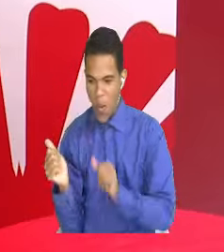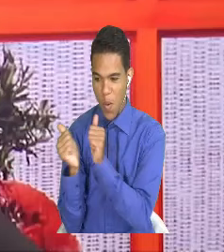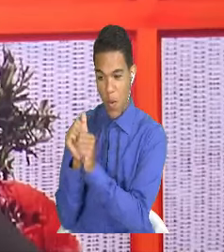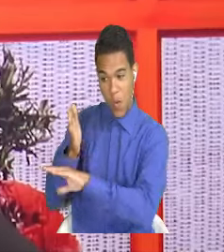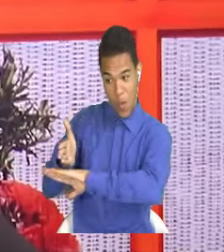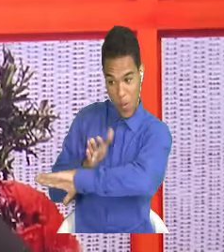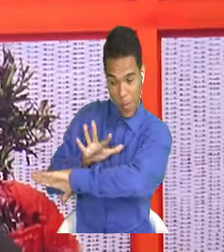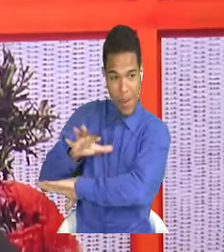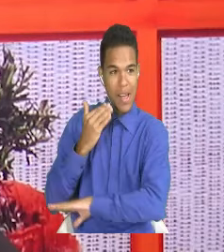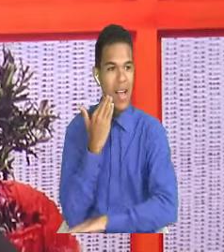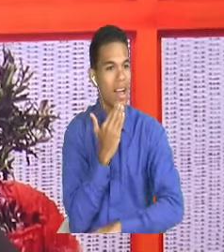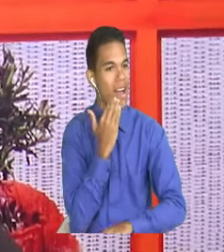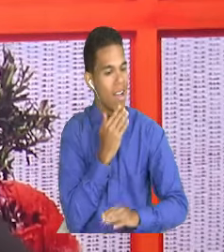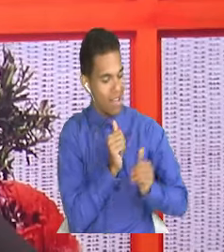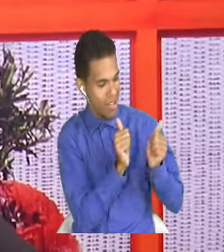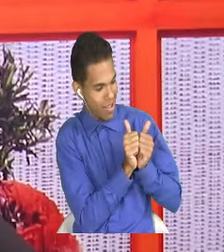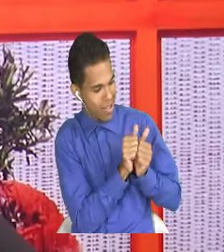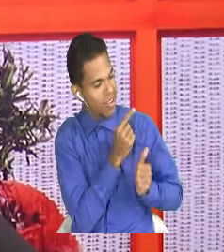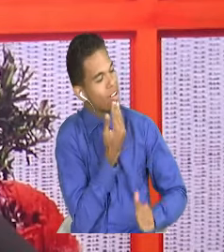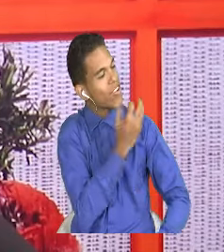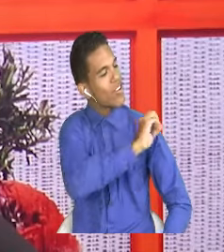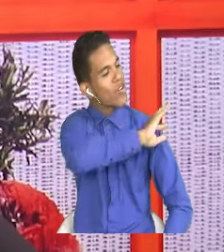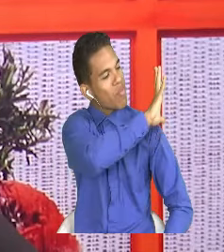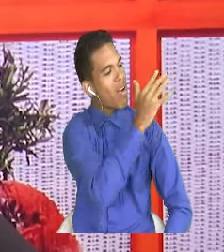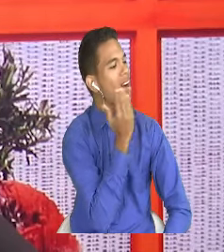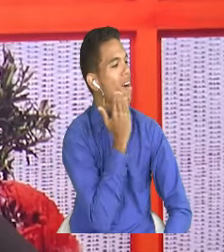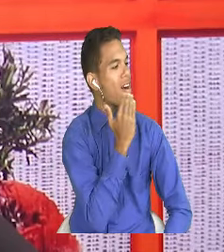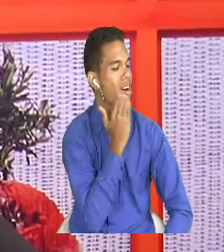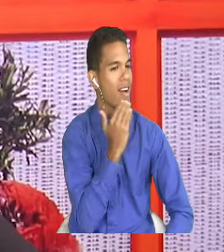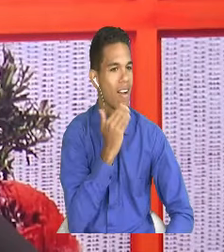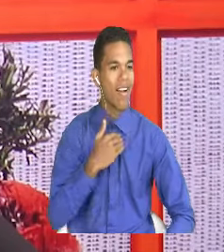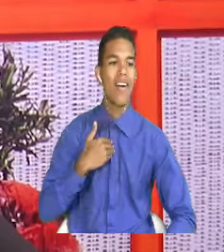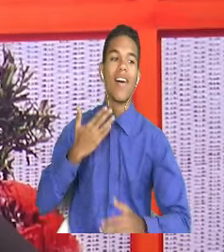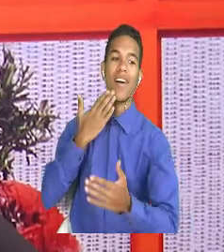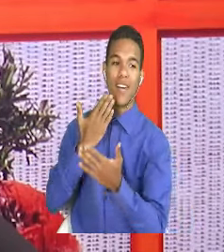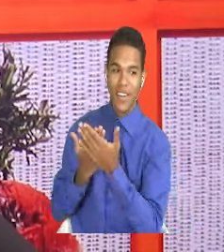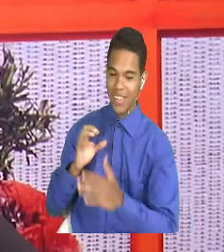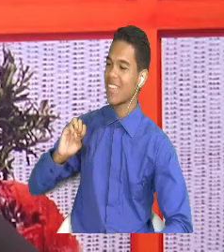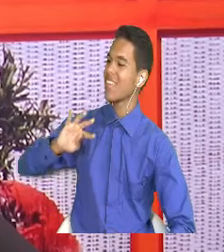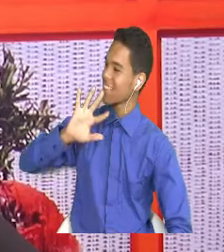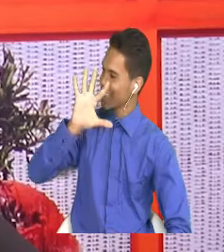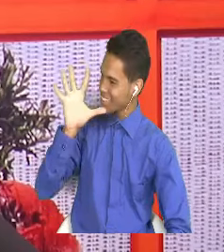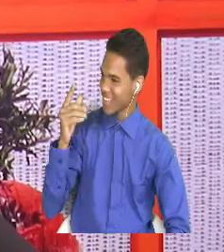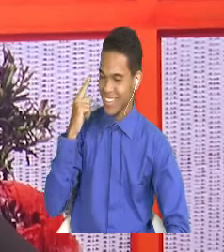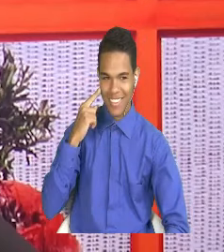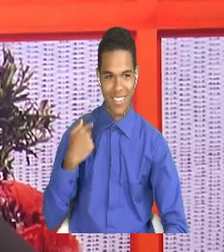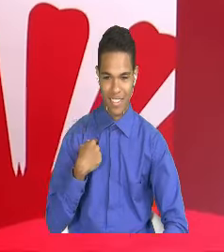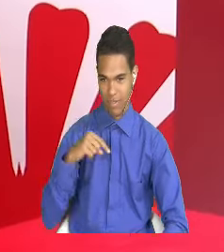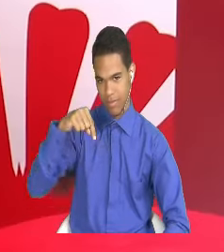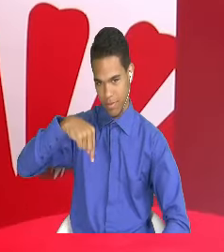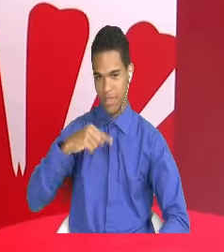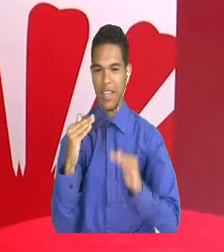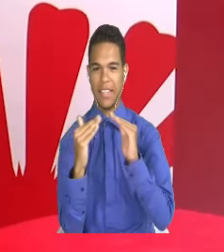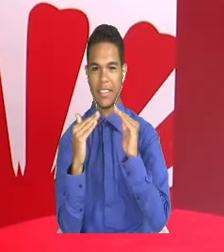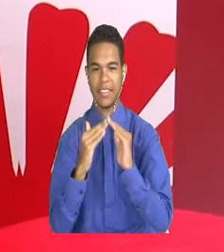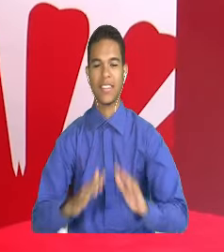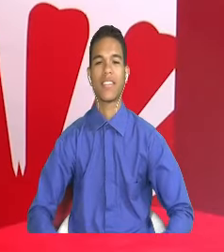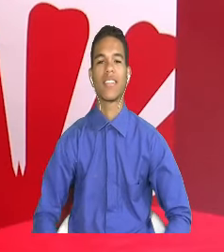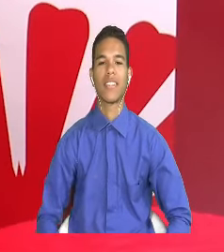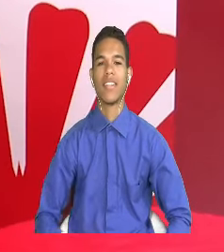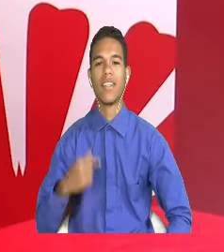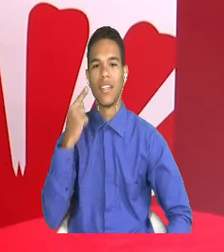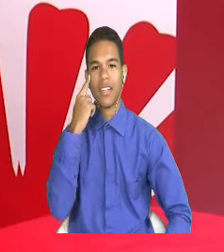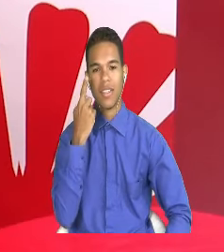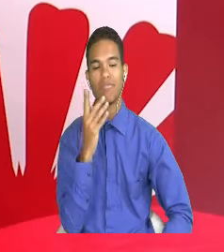Hola, Kiara, muy buenos días. Buenos días, Jennifer. Buenos días a todos nuestros televidentes. Gracias por estar conectados aquí en casa. Bueno, Kiara, yo le cuento que con nosotros está